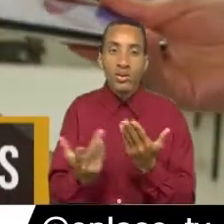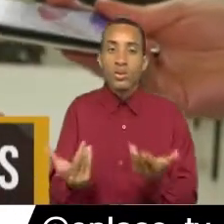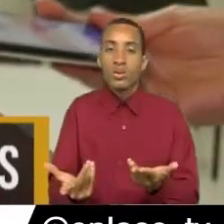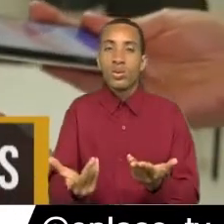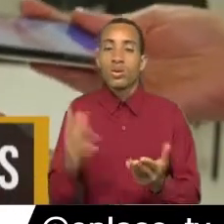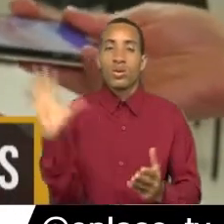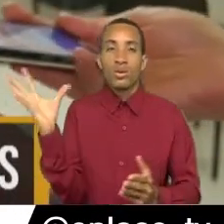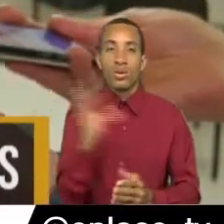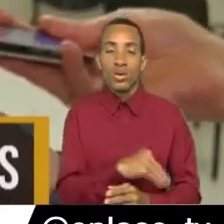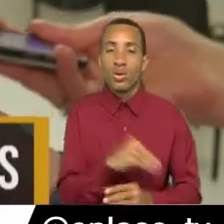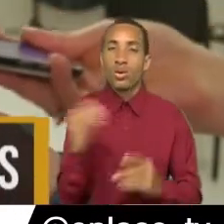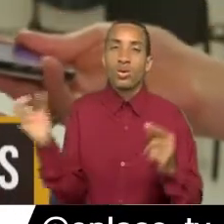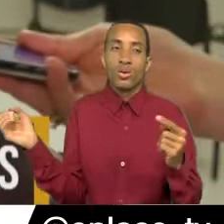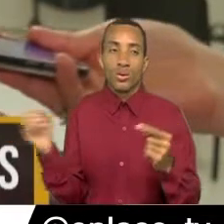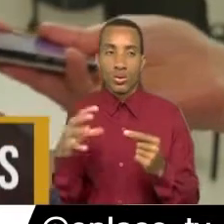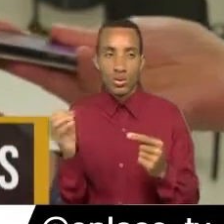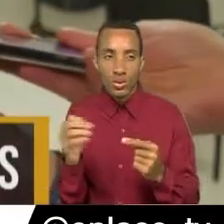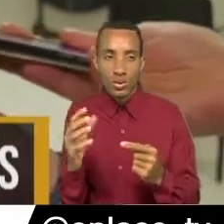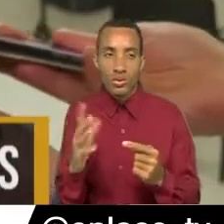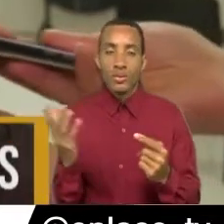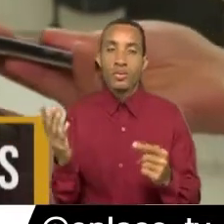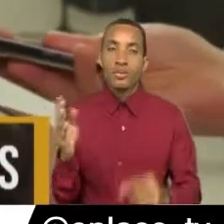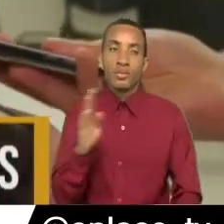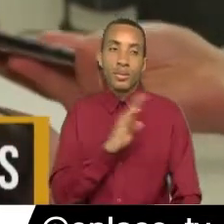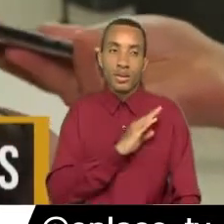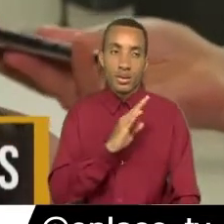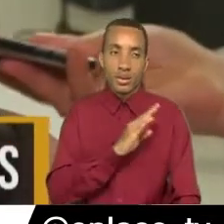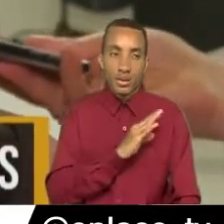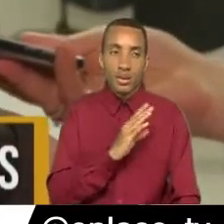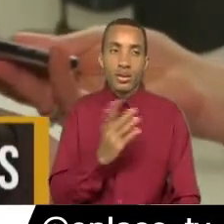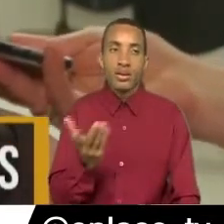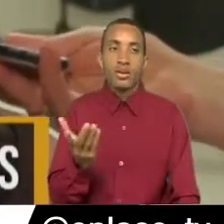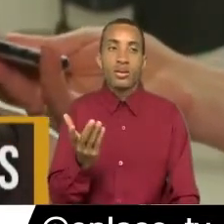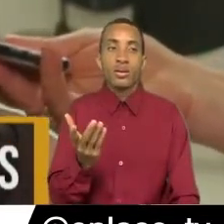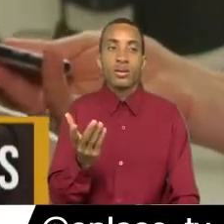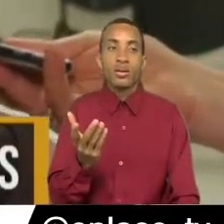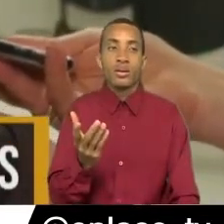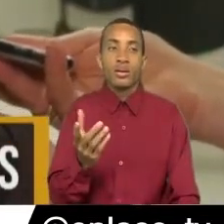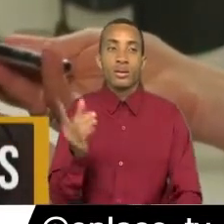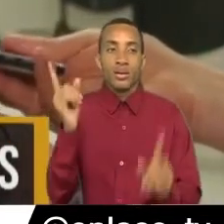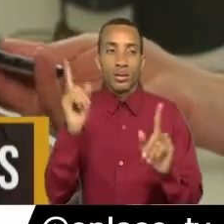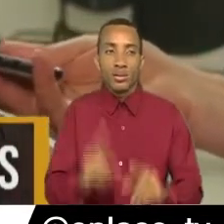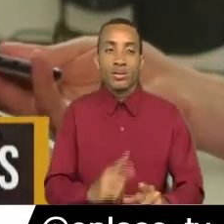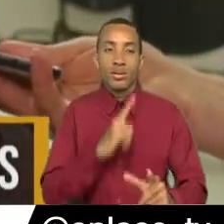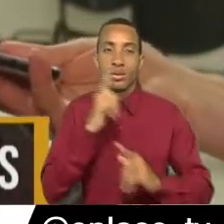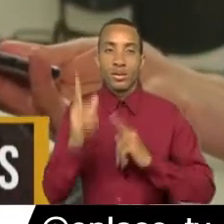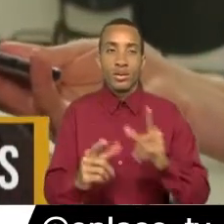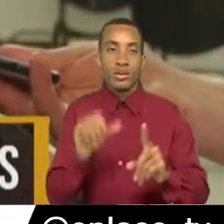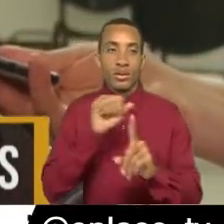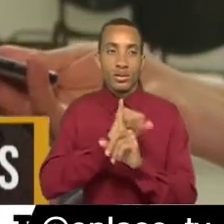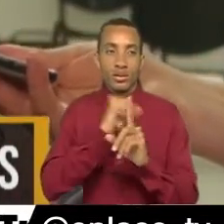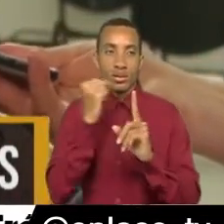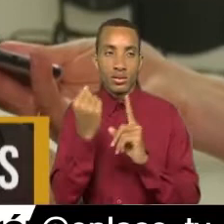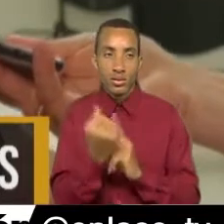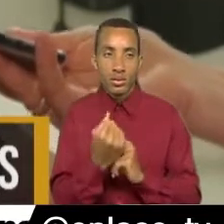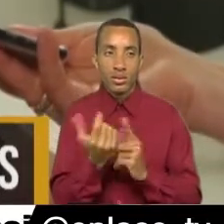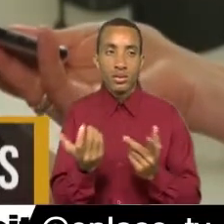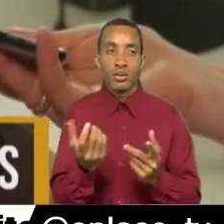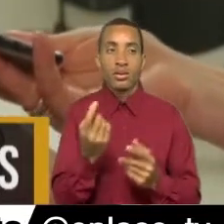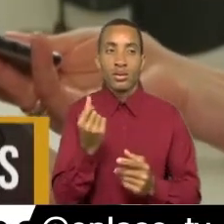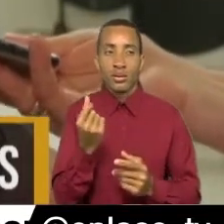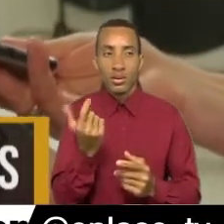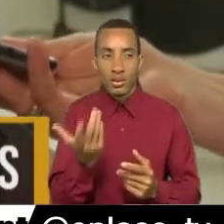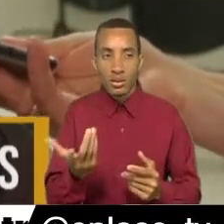foro, tanto de parte de la administración municipal como de parte de los líderes sociales, económicos, los